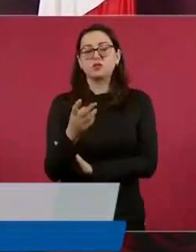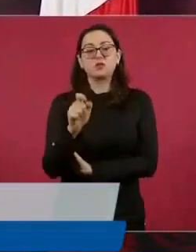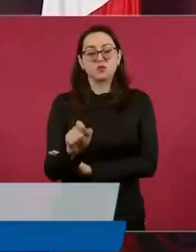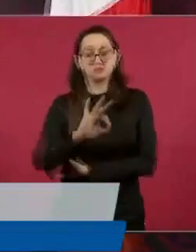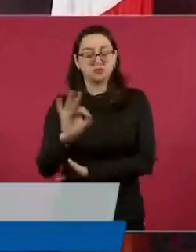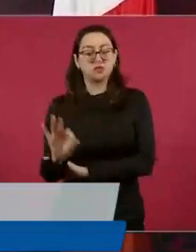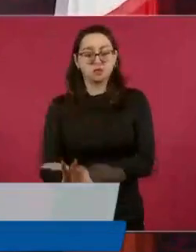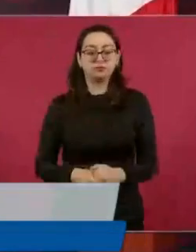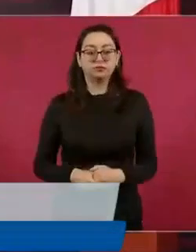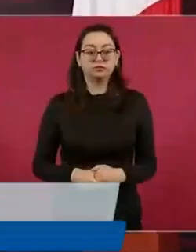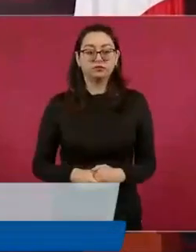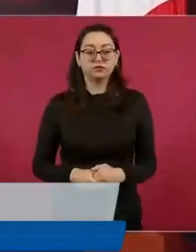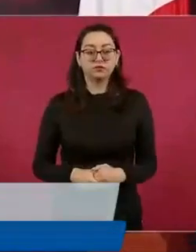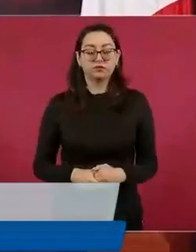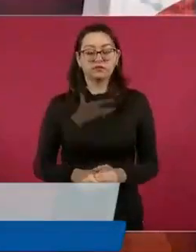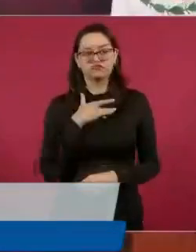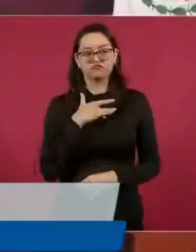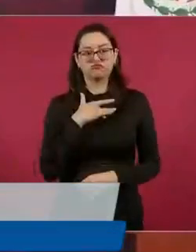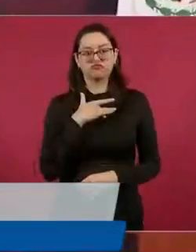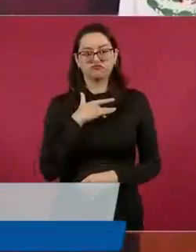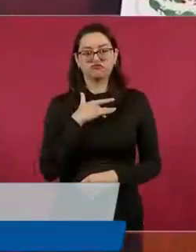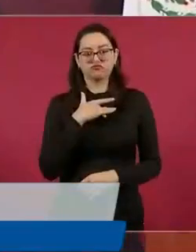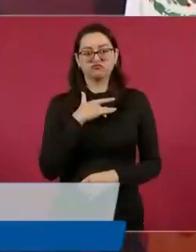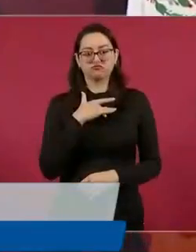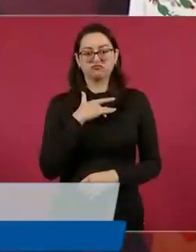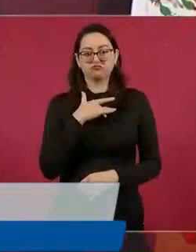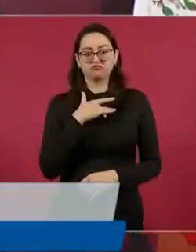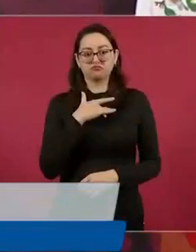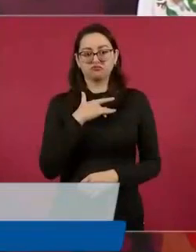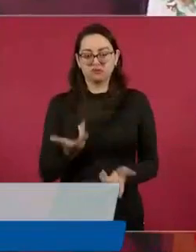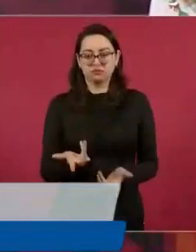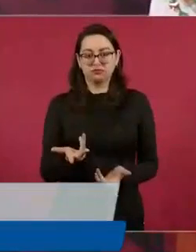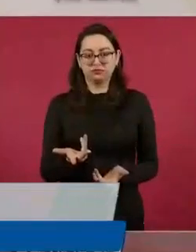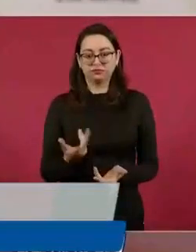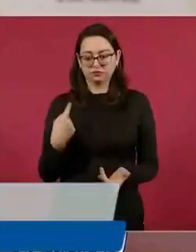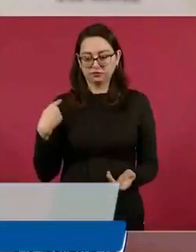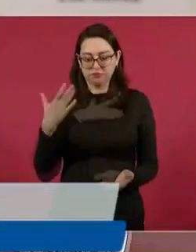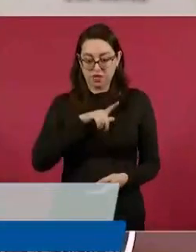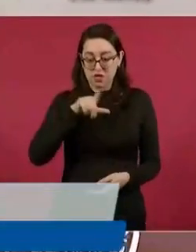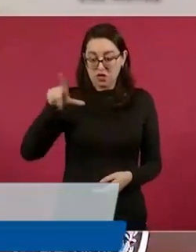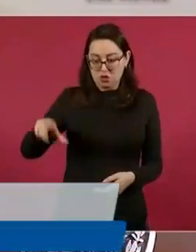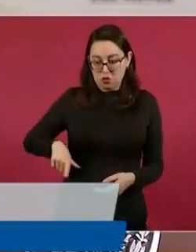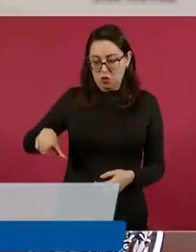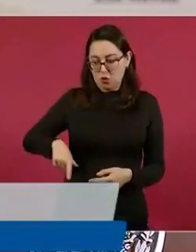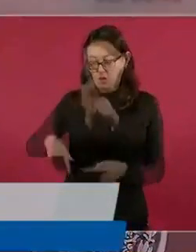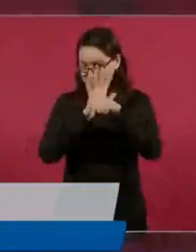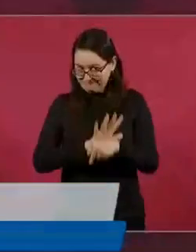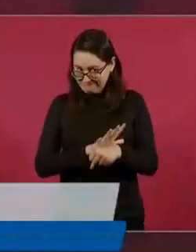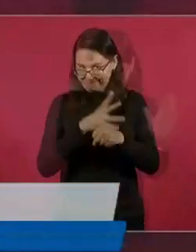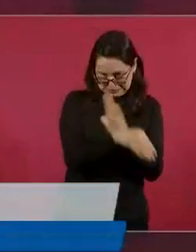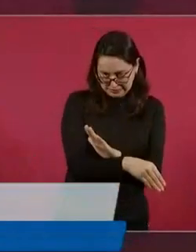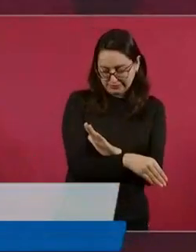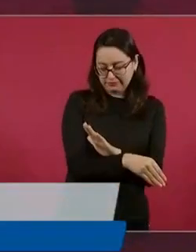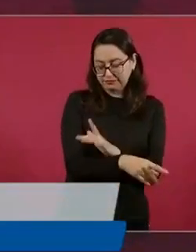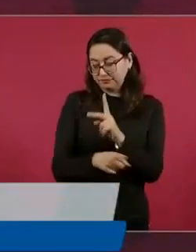de la pandemia, esta terrible tragedia, vamos a lograr un crecimiento anual en el sexenio de 1.3, que va a